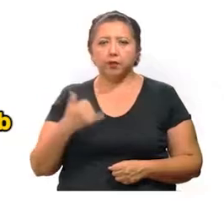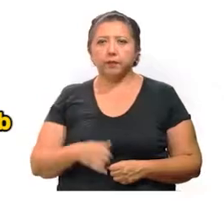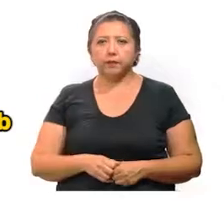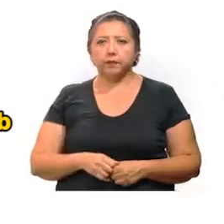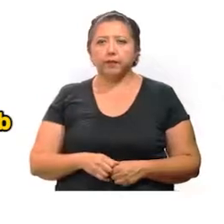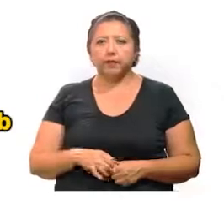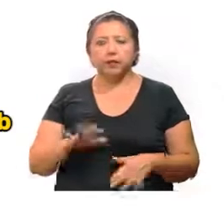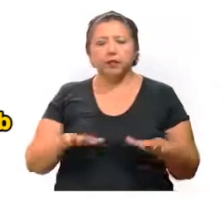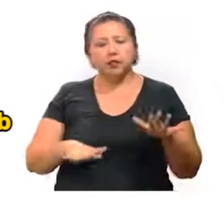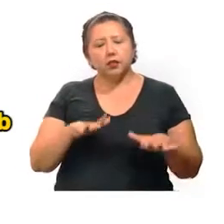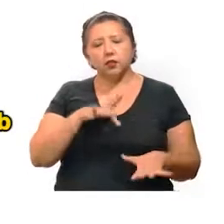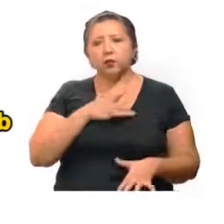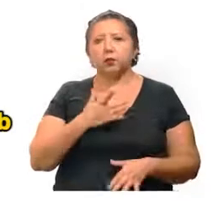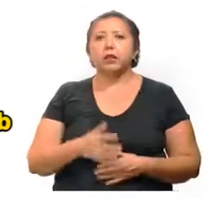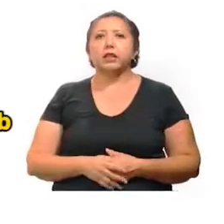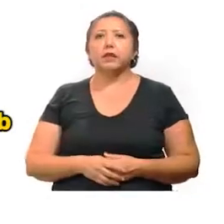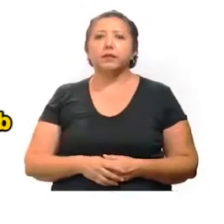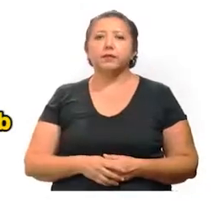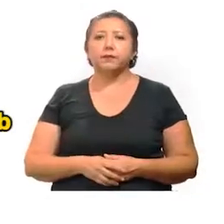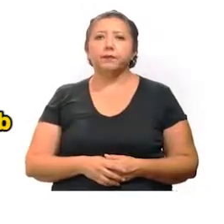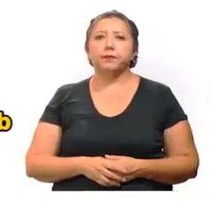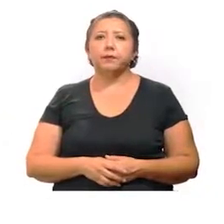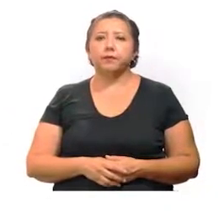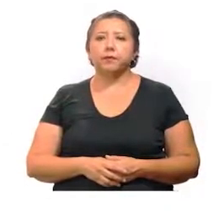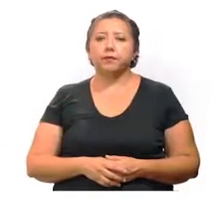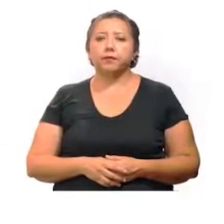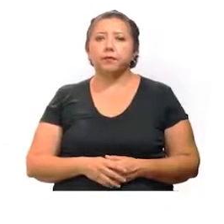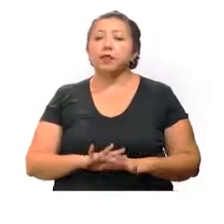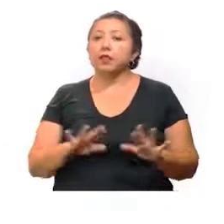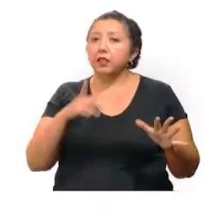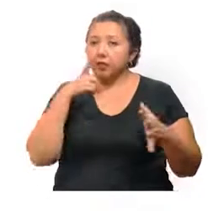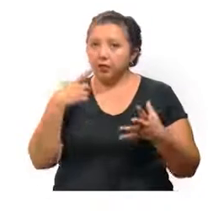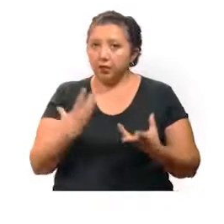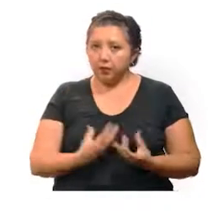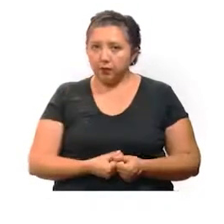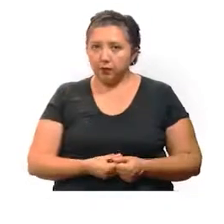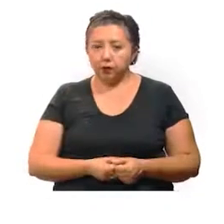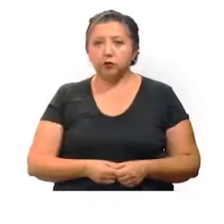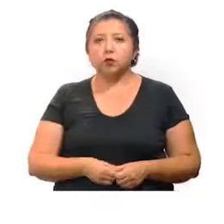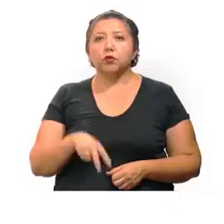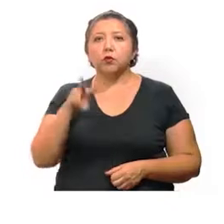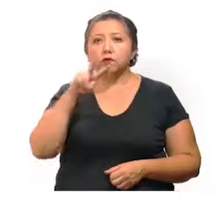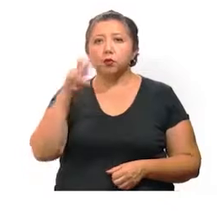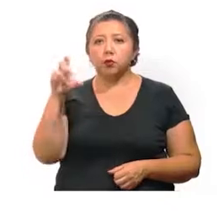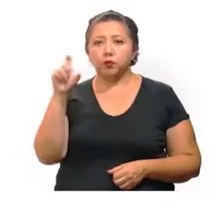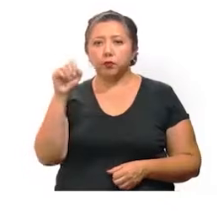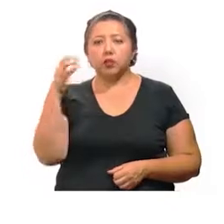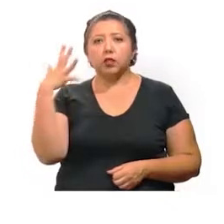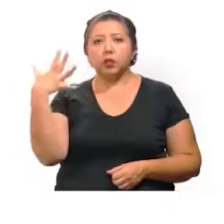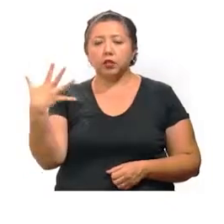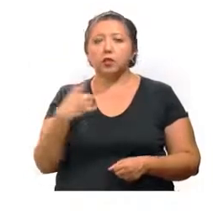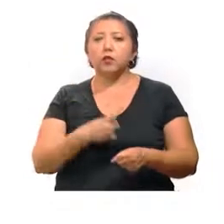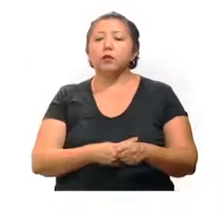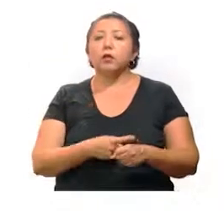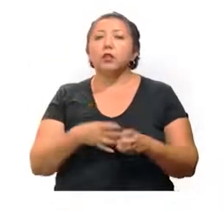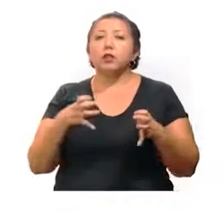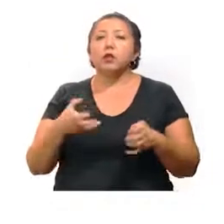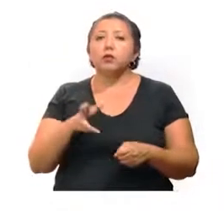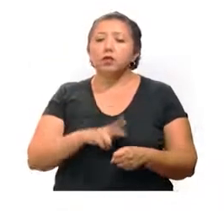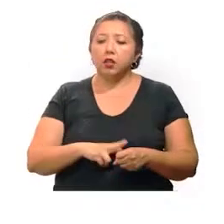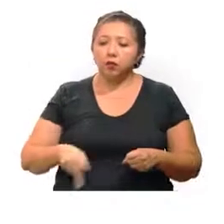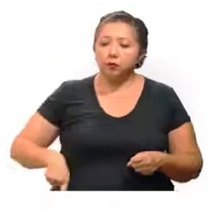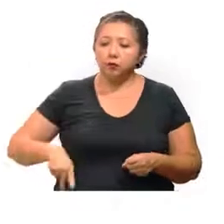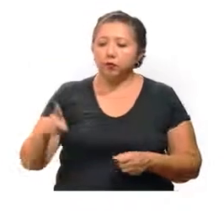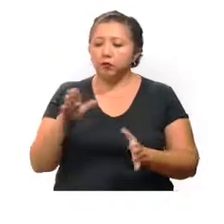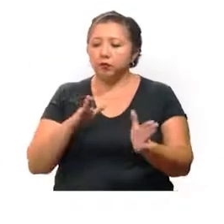de Yucatán. Presentan síntomas leves. Como ya mencionamos, 225 de los casos positivos están